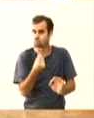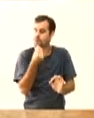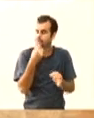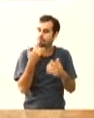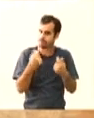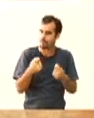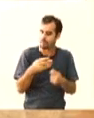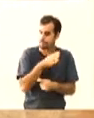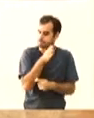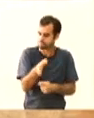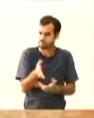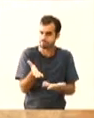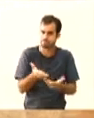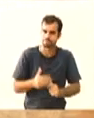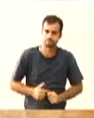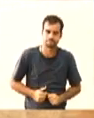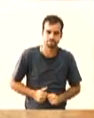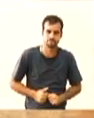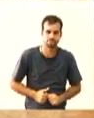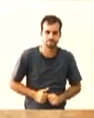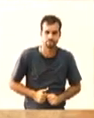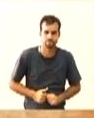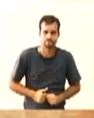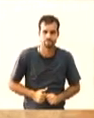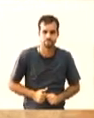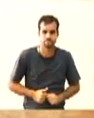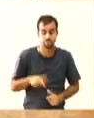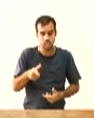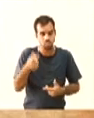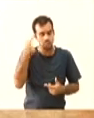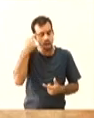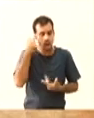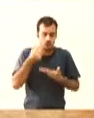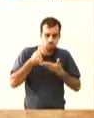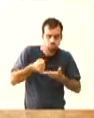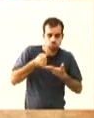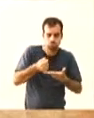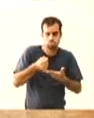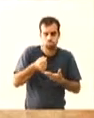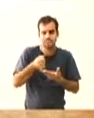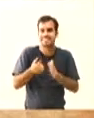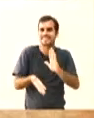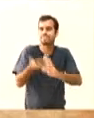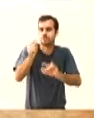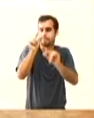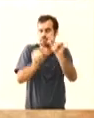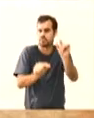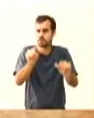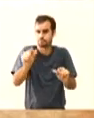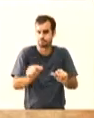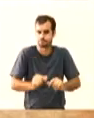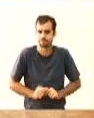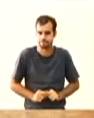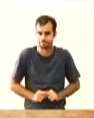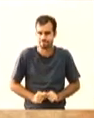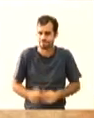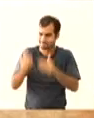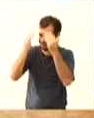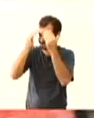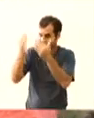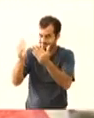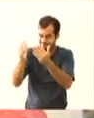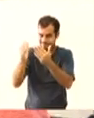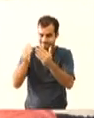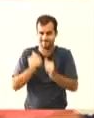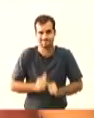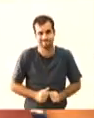capacidad física se lo permita debe donar sangre, porque además puede, el pensamiento que está en que está salvando una vida, está ayudando a que otros puedan vivir. Muchísimas gracias,